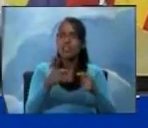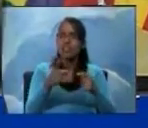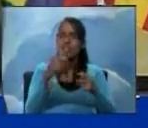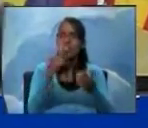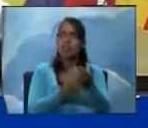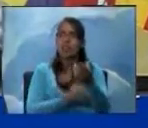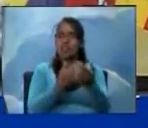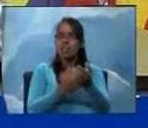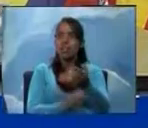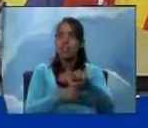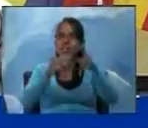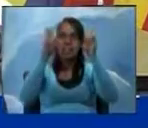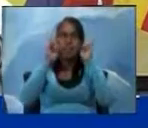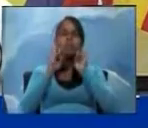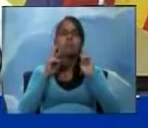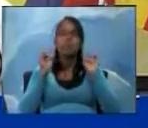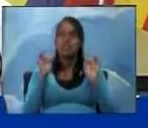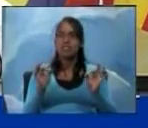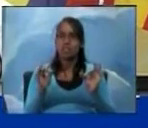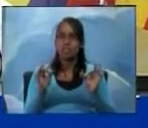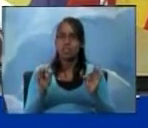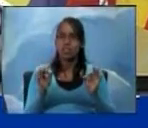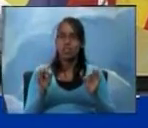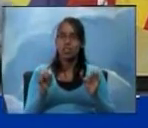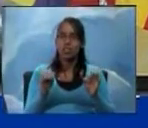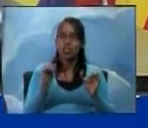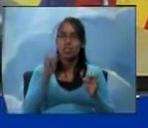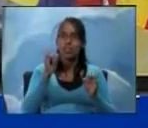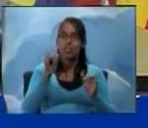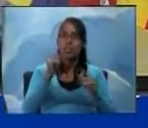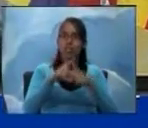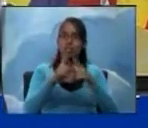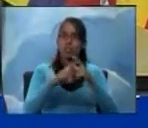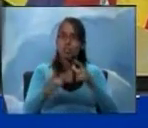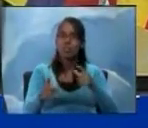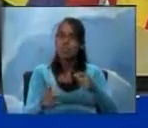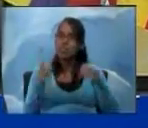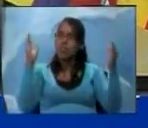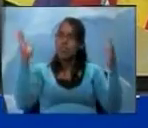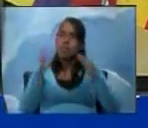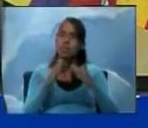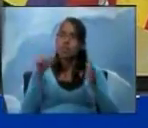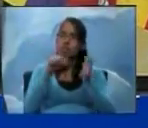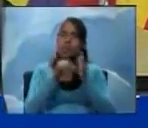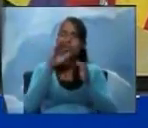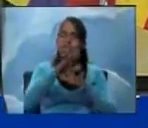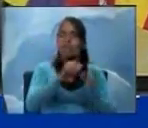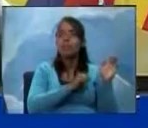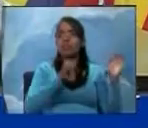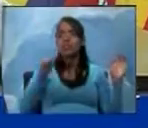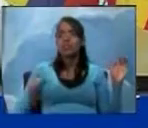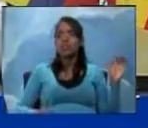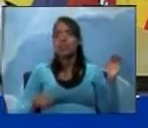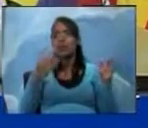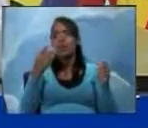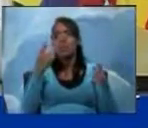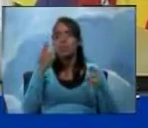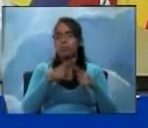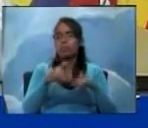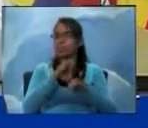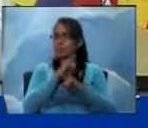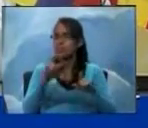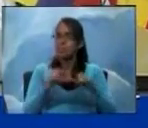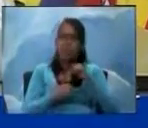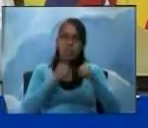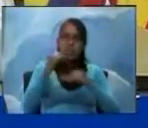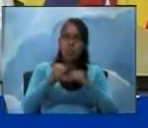hermano, limpiecito Gadareno. Y Gadareno se vino donde estaba el Señor. Ah, pero ya habían